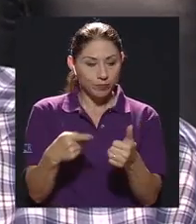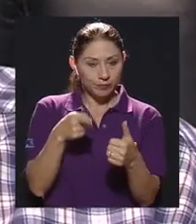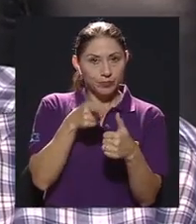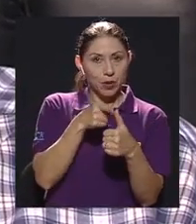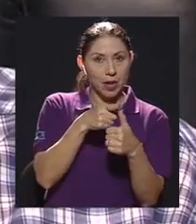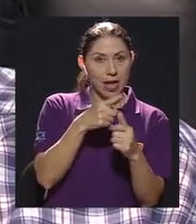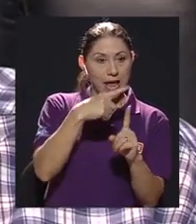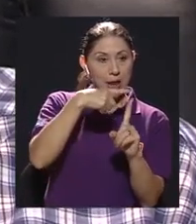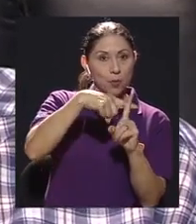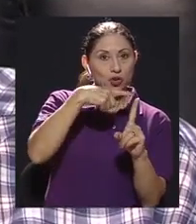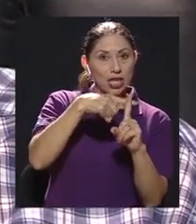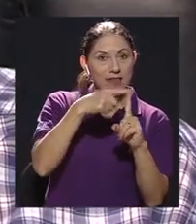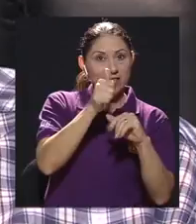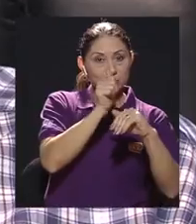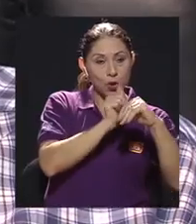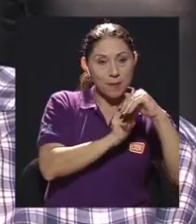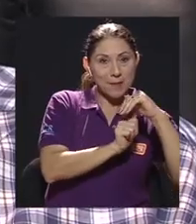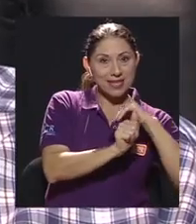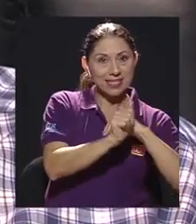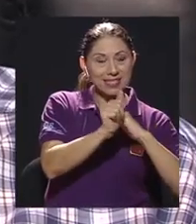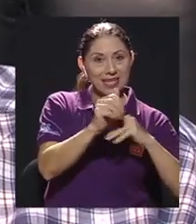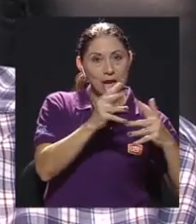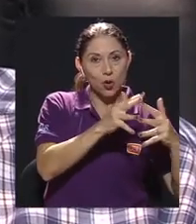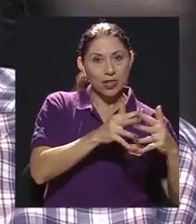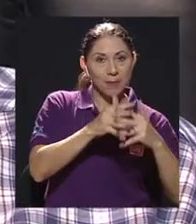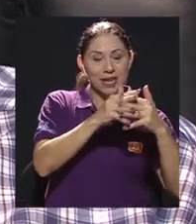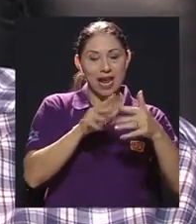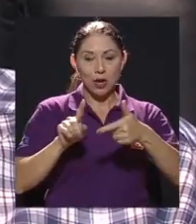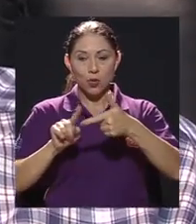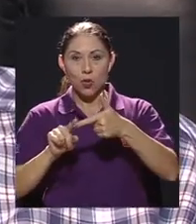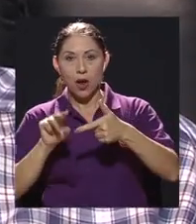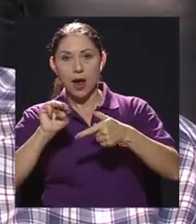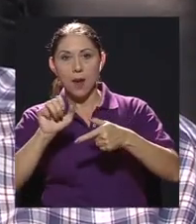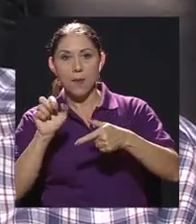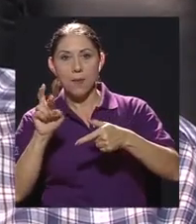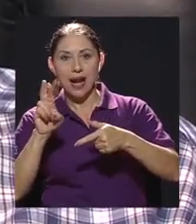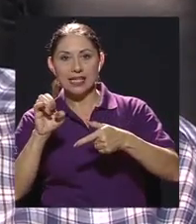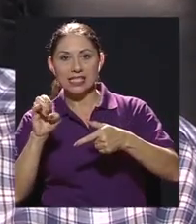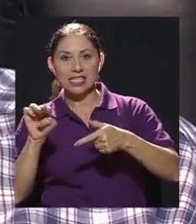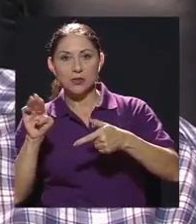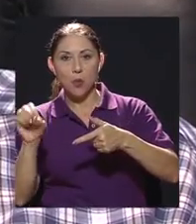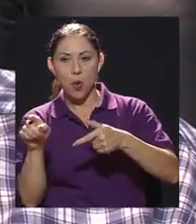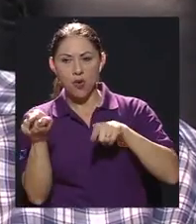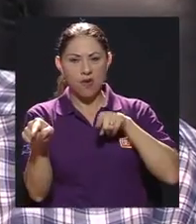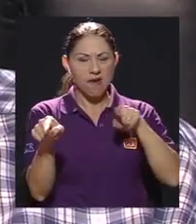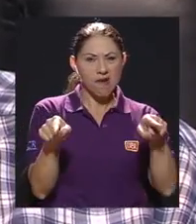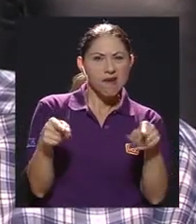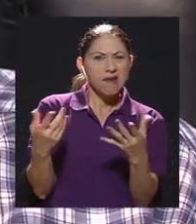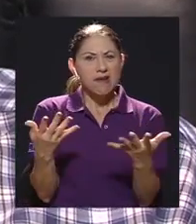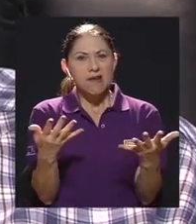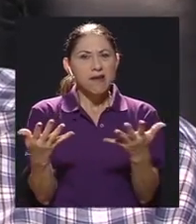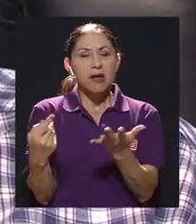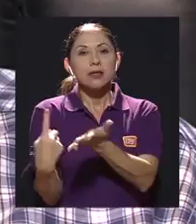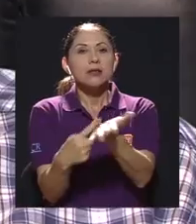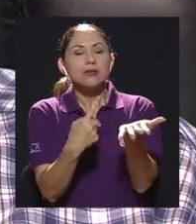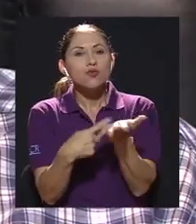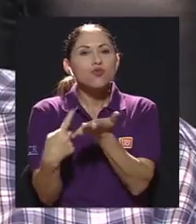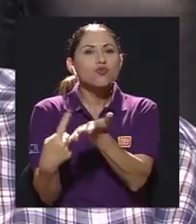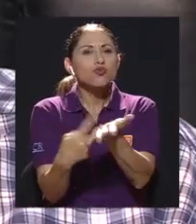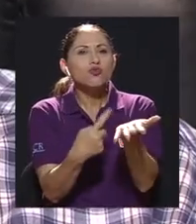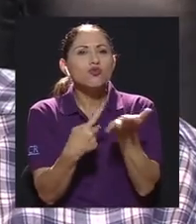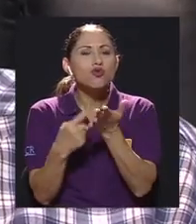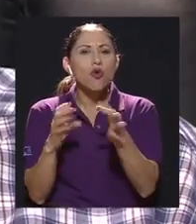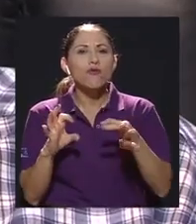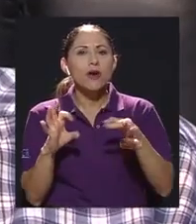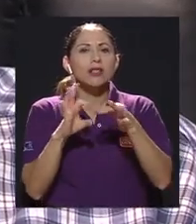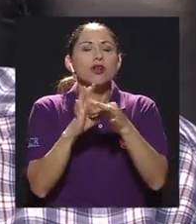positivismo empiricista norteamericano y el marxismo. Es decir, la discusión en torno a la